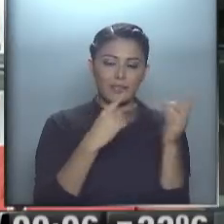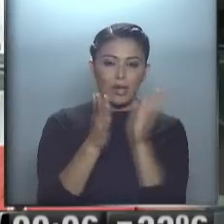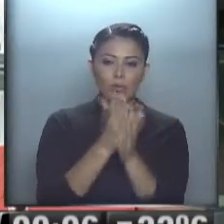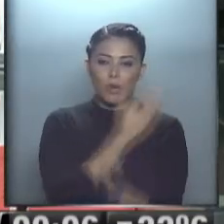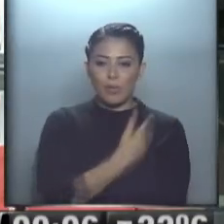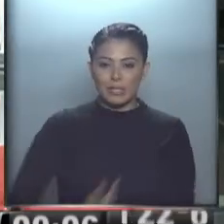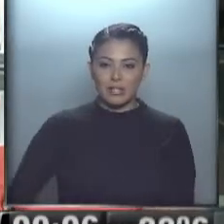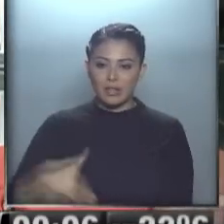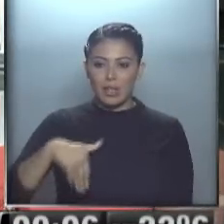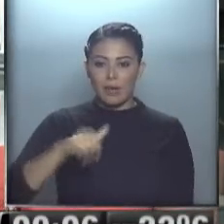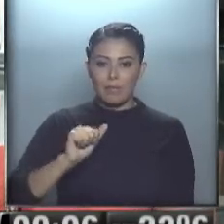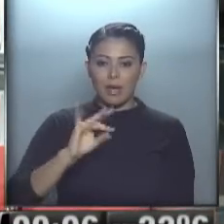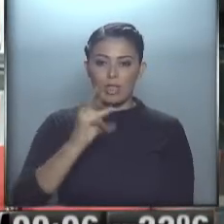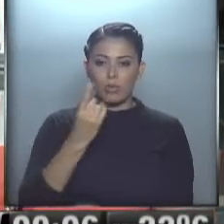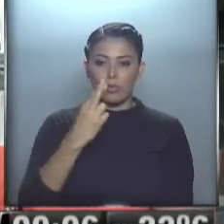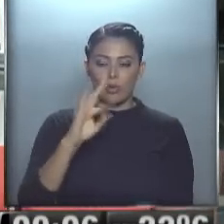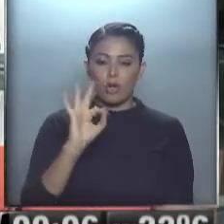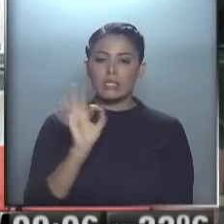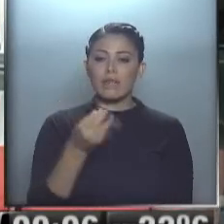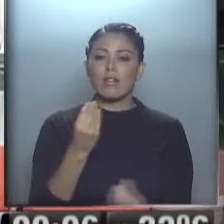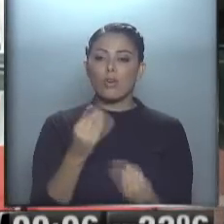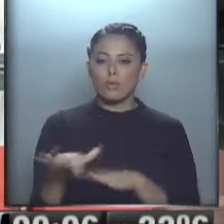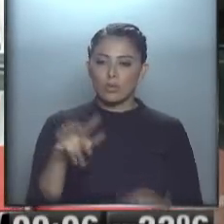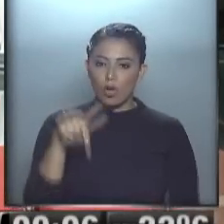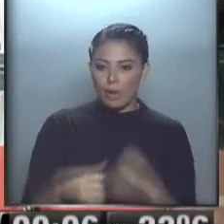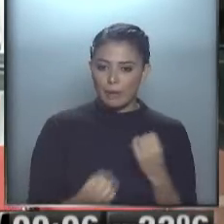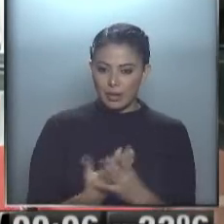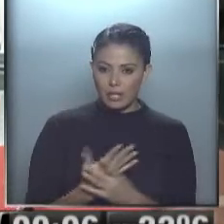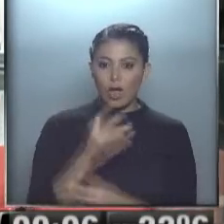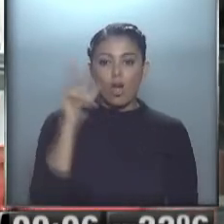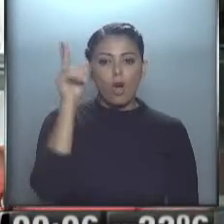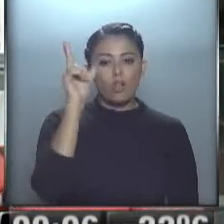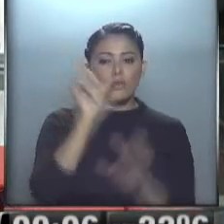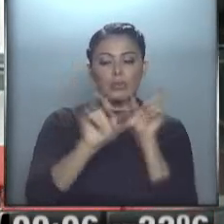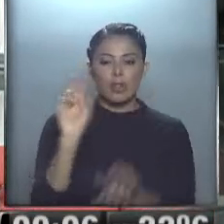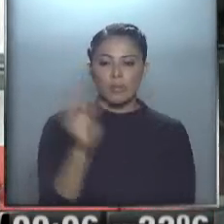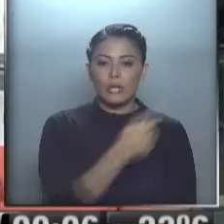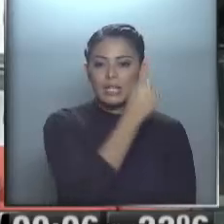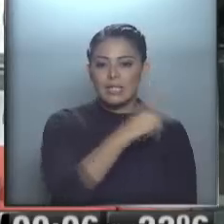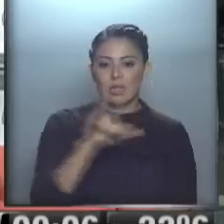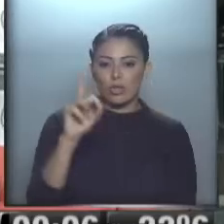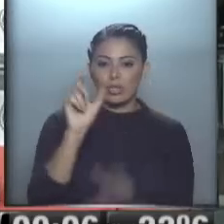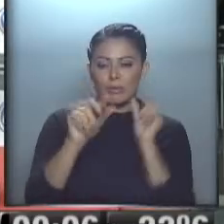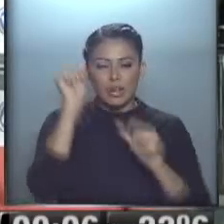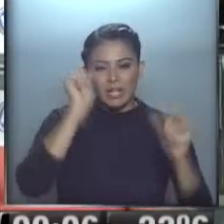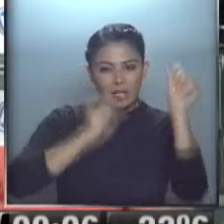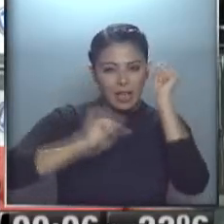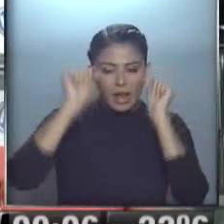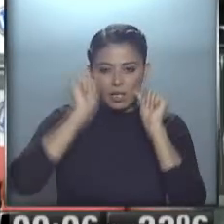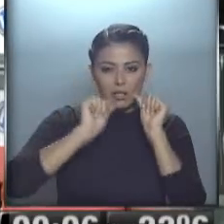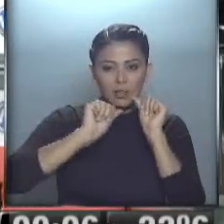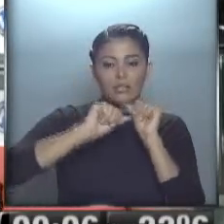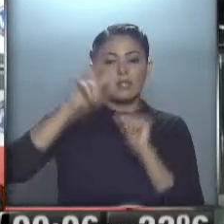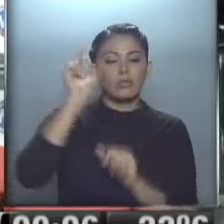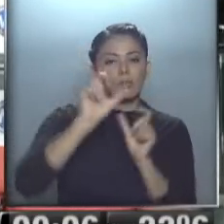presidente Nicolás Maduro para saber cuál es la situación esta mañana ocho muertos 130 los heridos que dejaron las protestas de